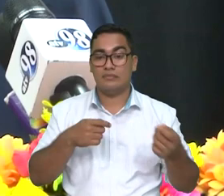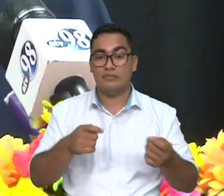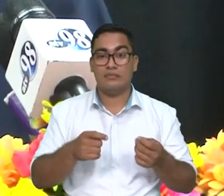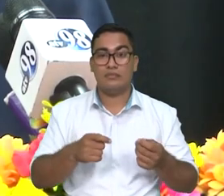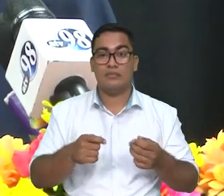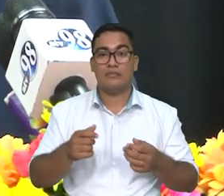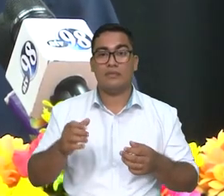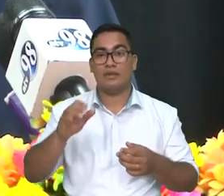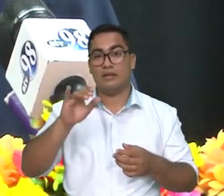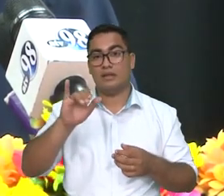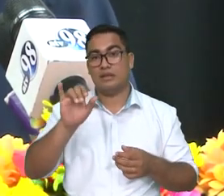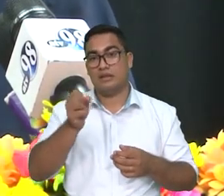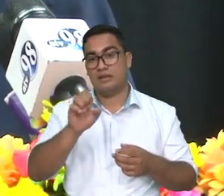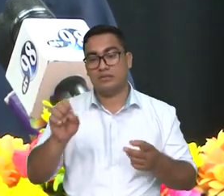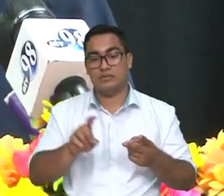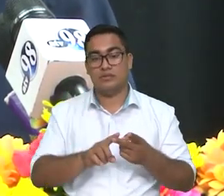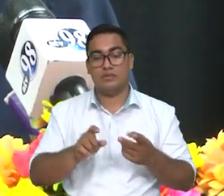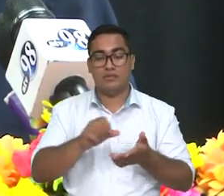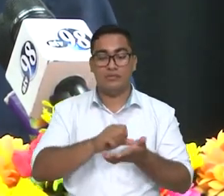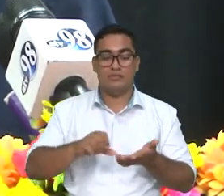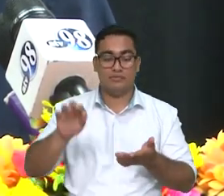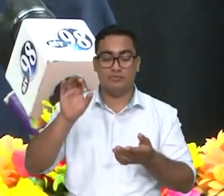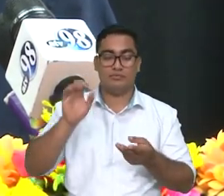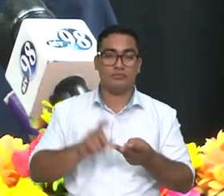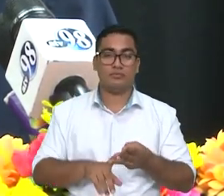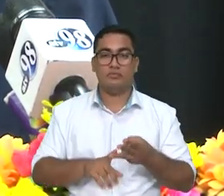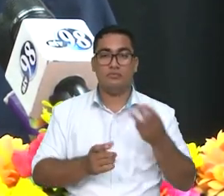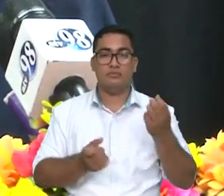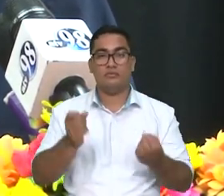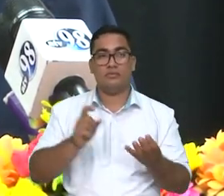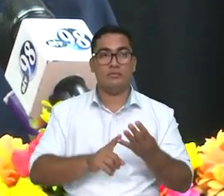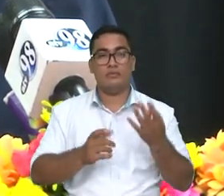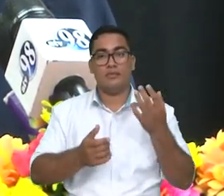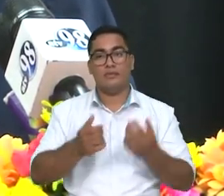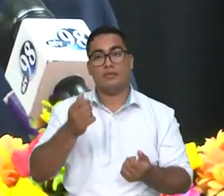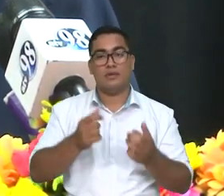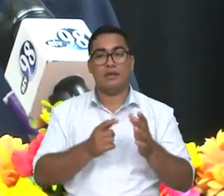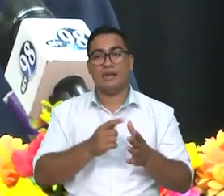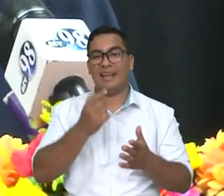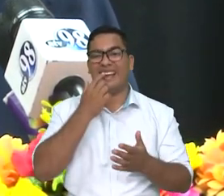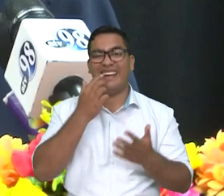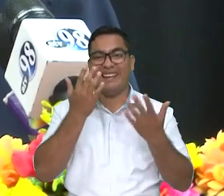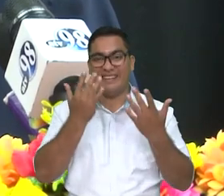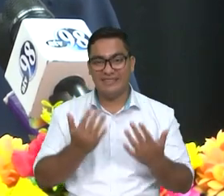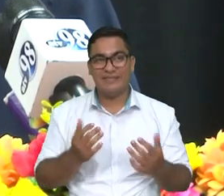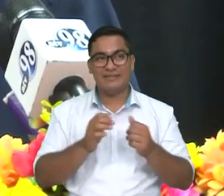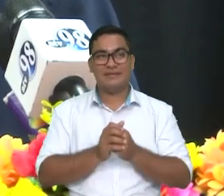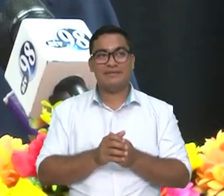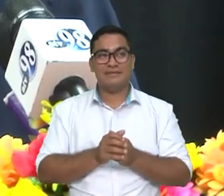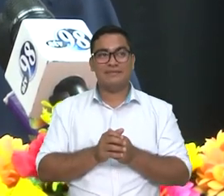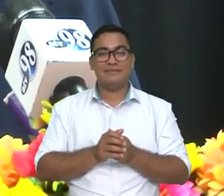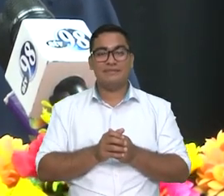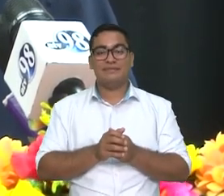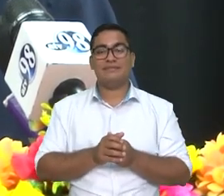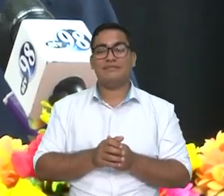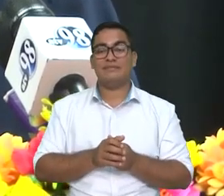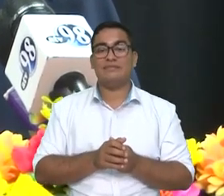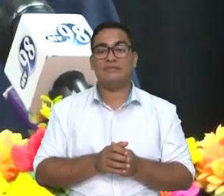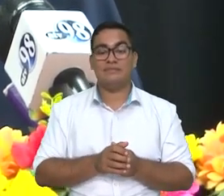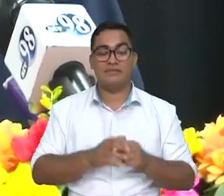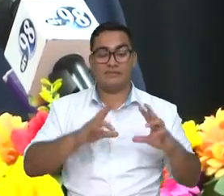yeso, aceite, lubricantes, leche en polvo y vidrio. Y se exportaron